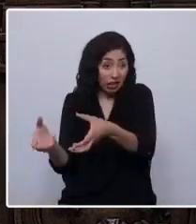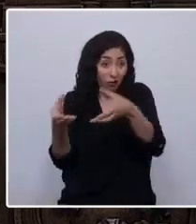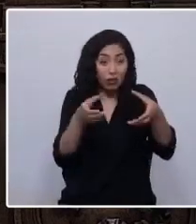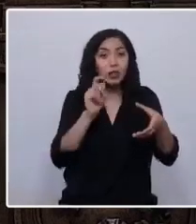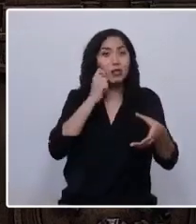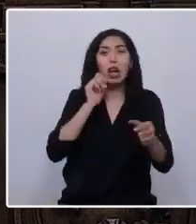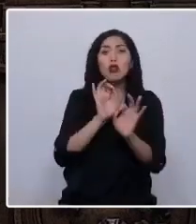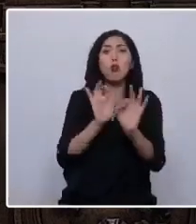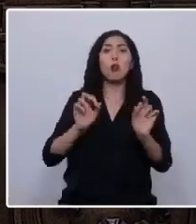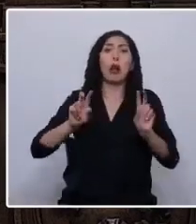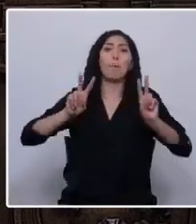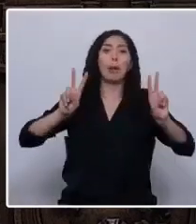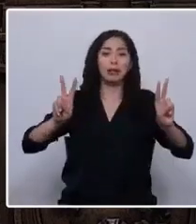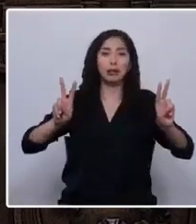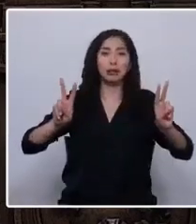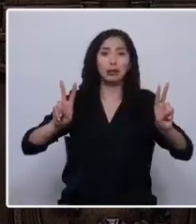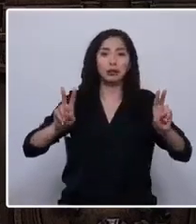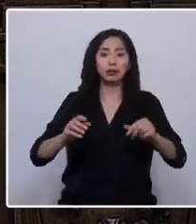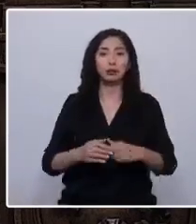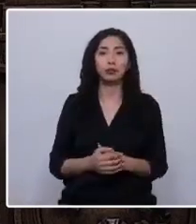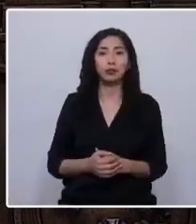paz. Mari Chihuehu.